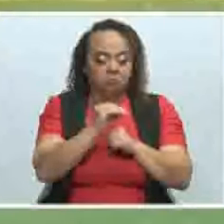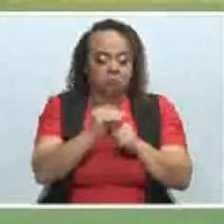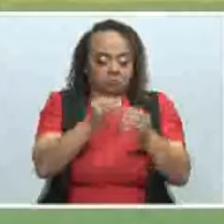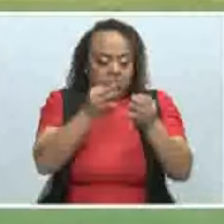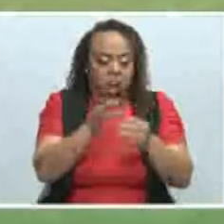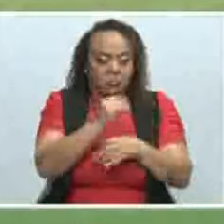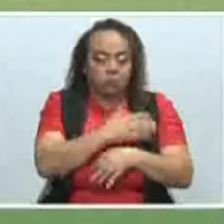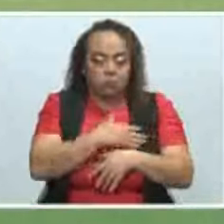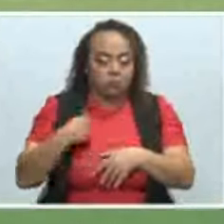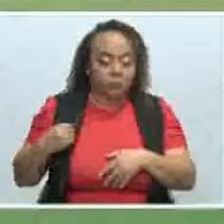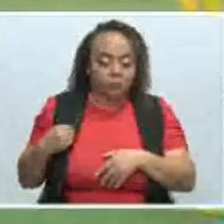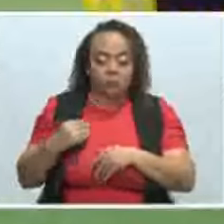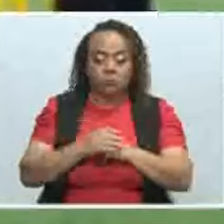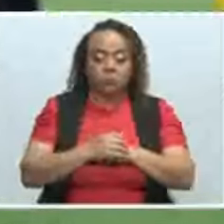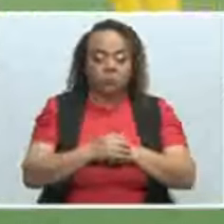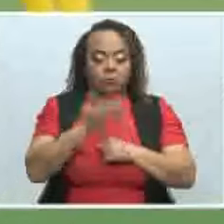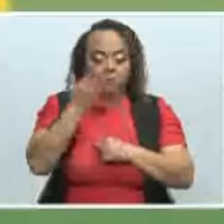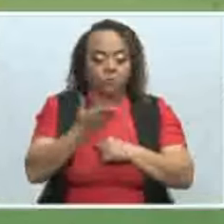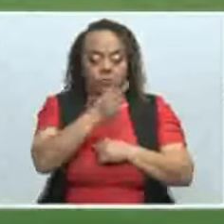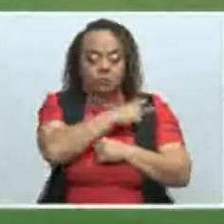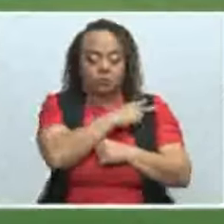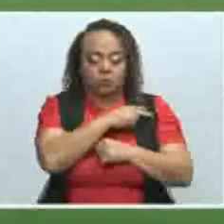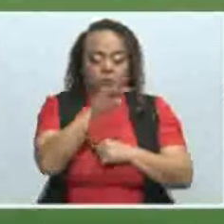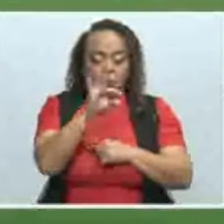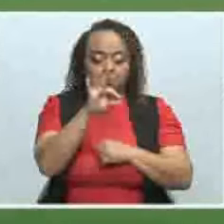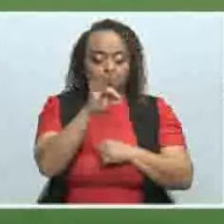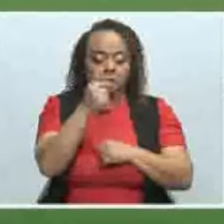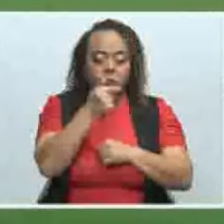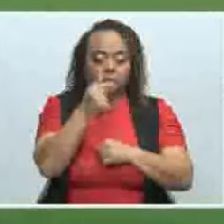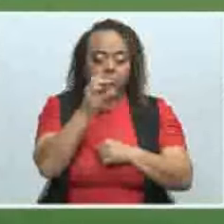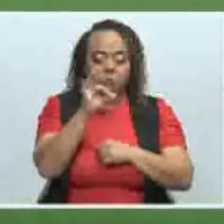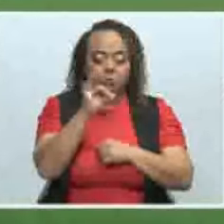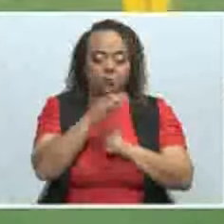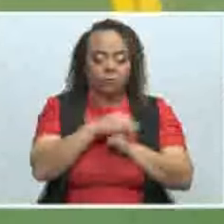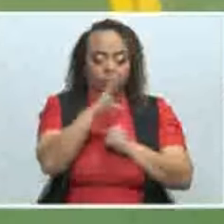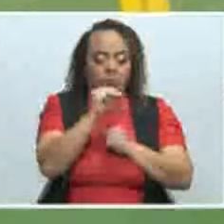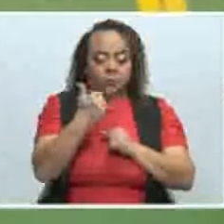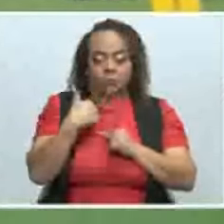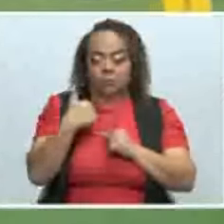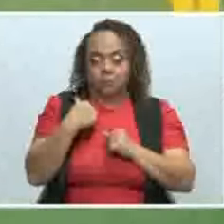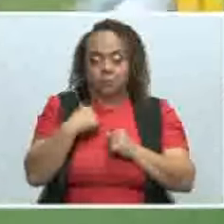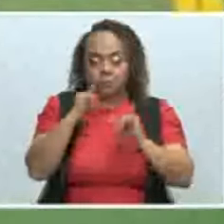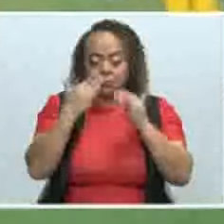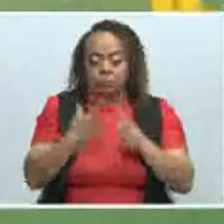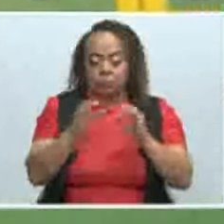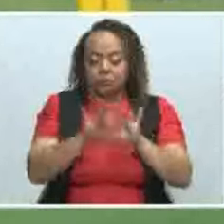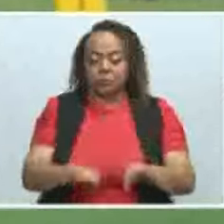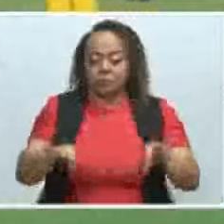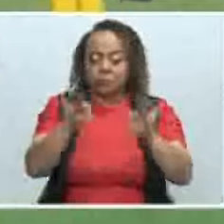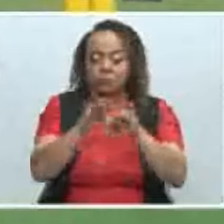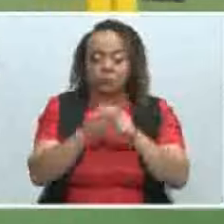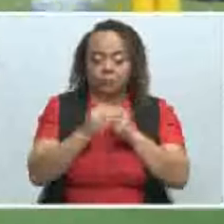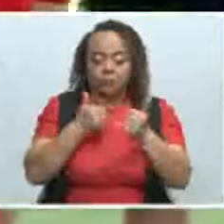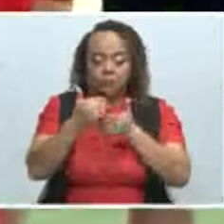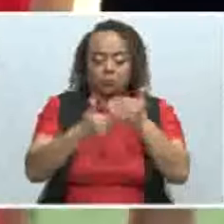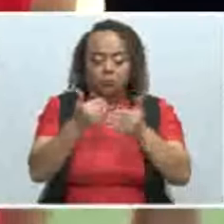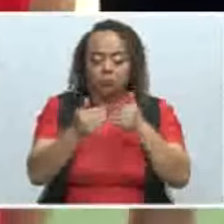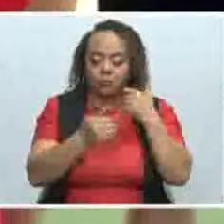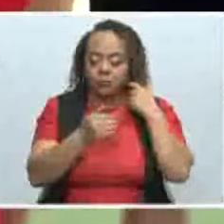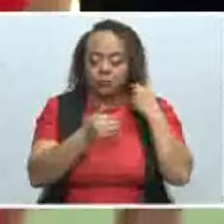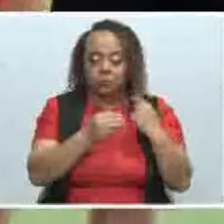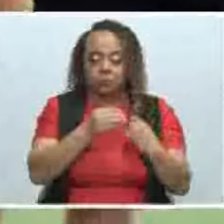del entrenador en jefe Gustavo Alfaro, el no contar con jugadores de peso y experiencia que ayuden en el proceso de